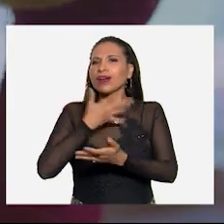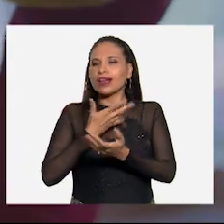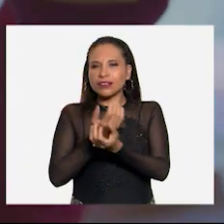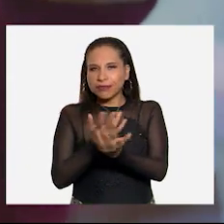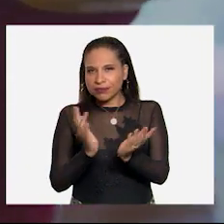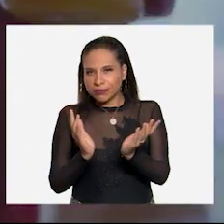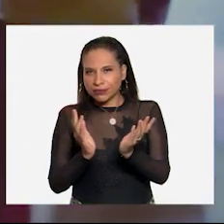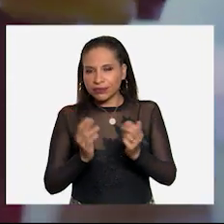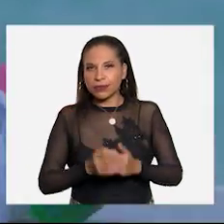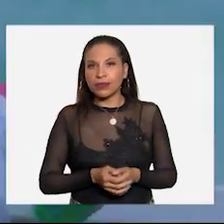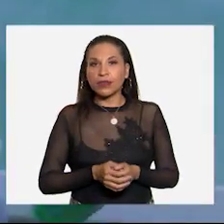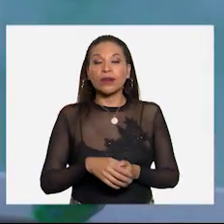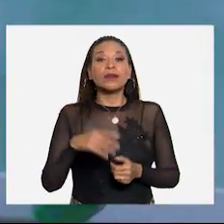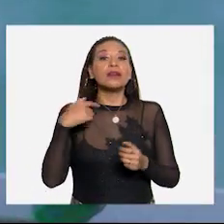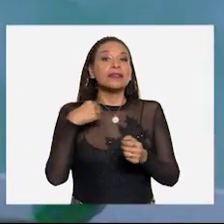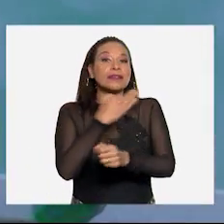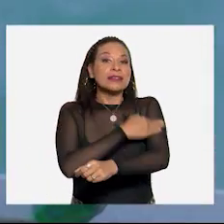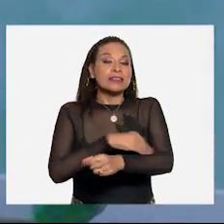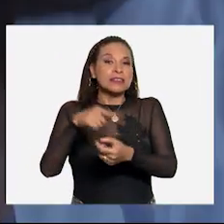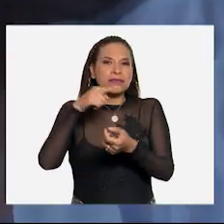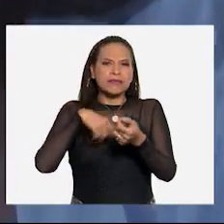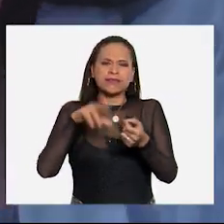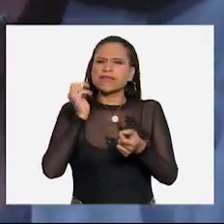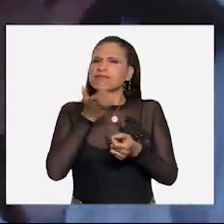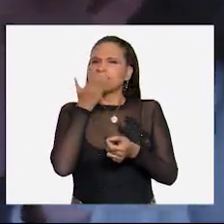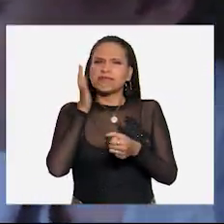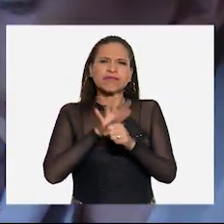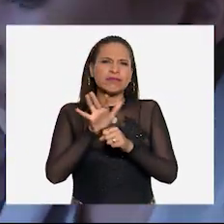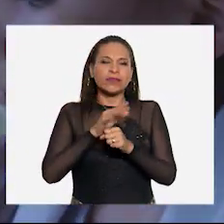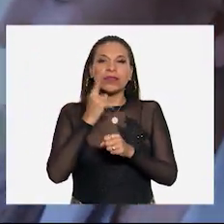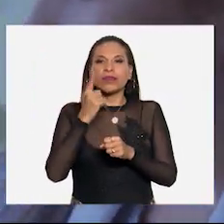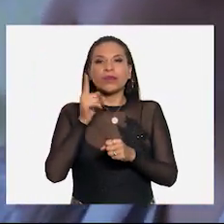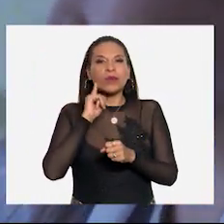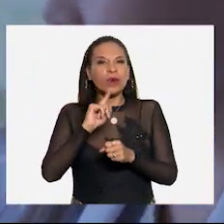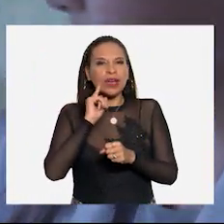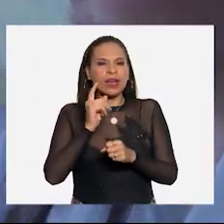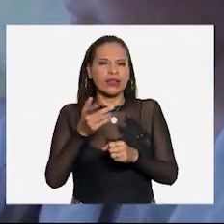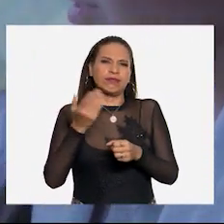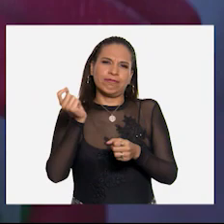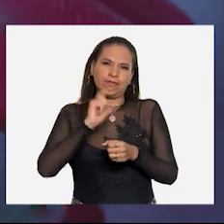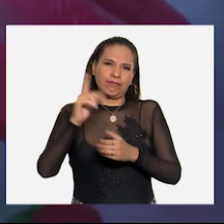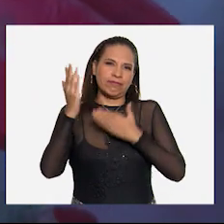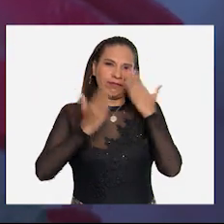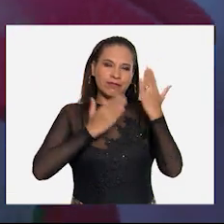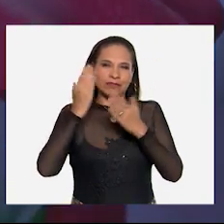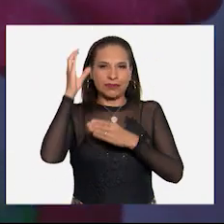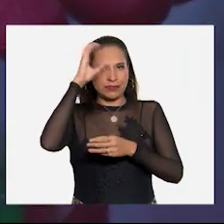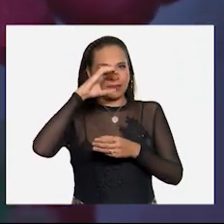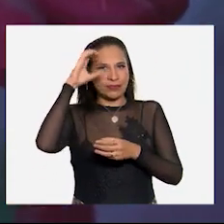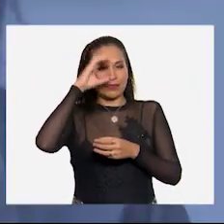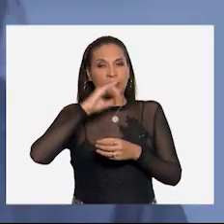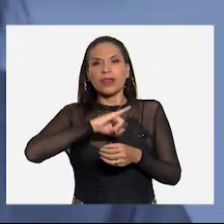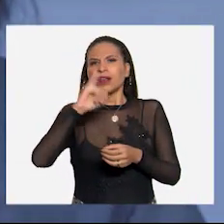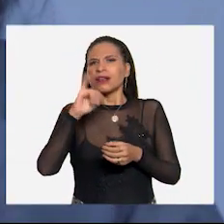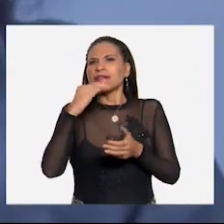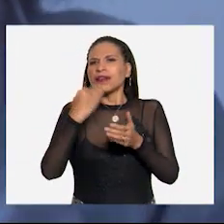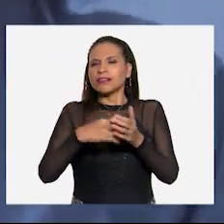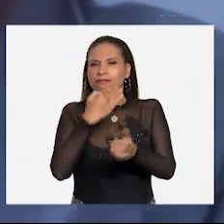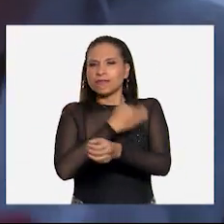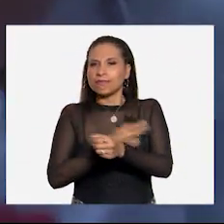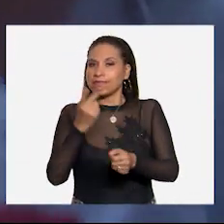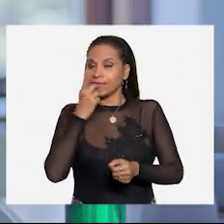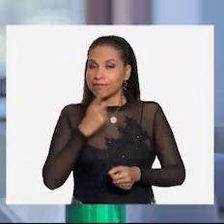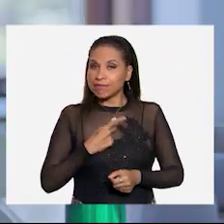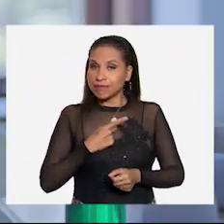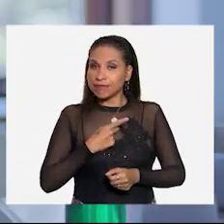encontraba a mi paso. En mi familia no era tan común que alguna mujer estudiara profesionalmente alguna ciencia y nunca faltó el familiar que